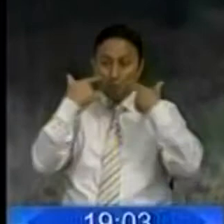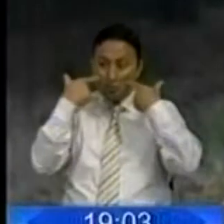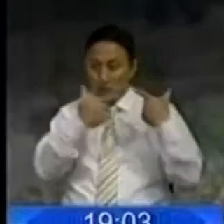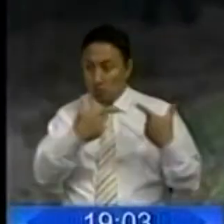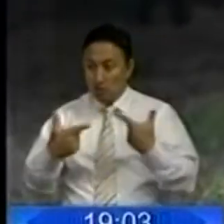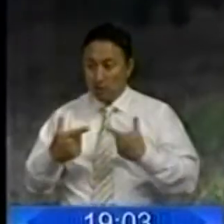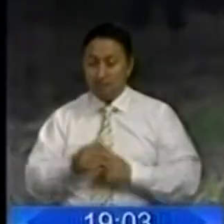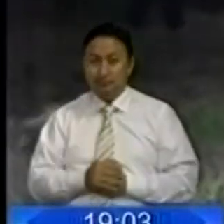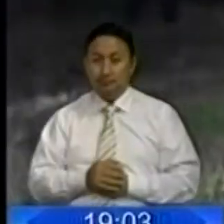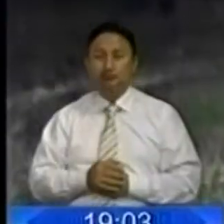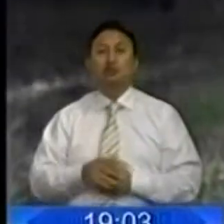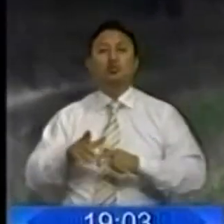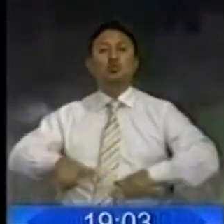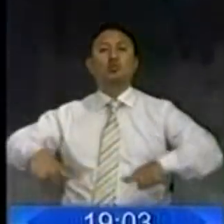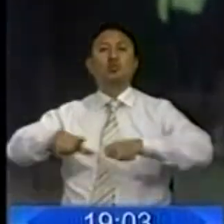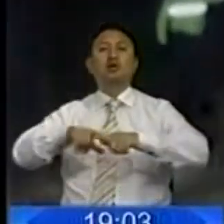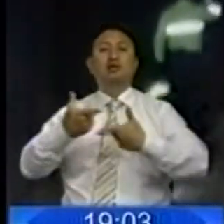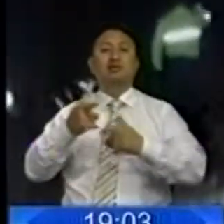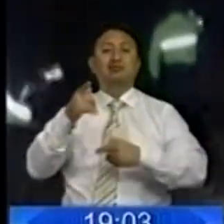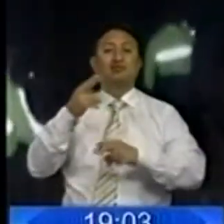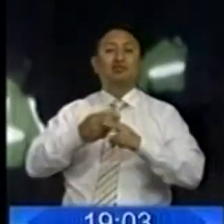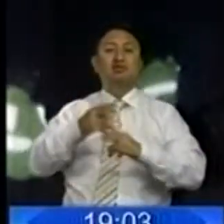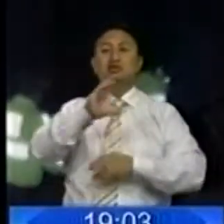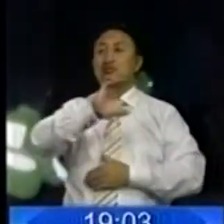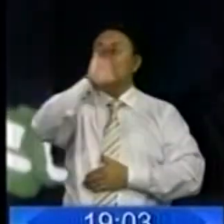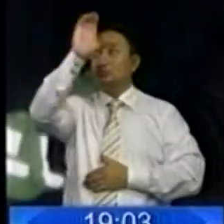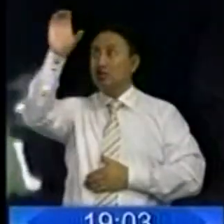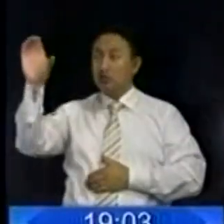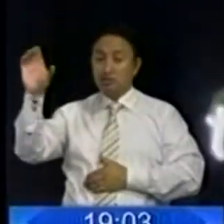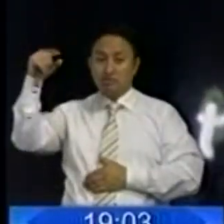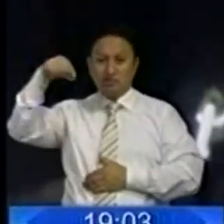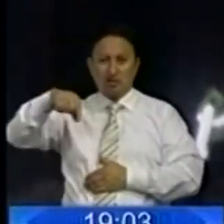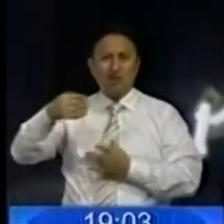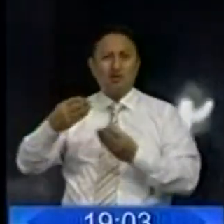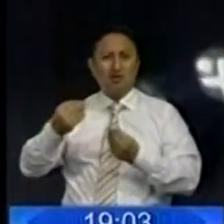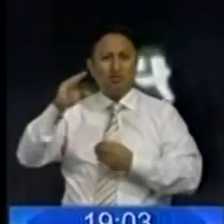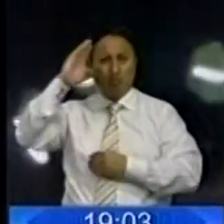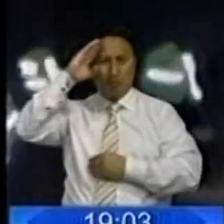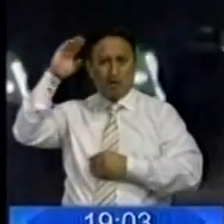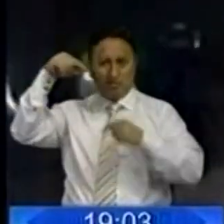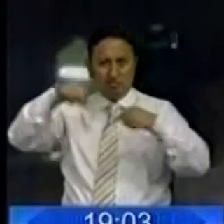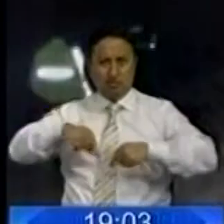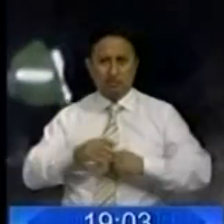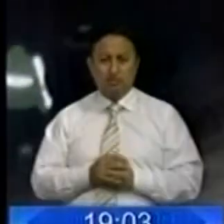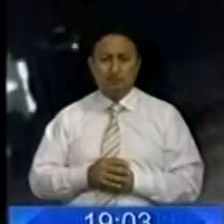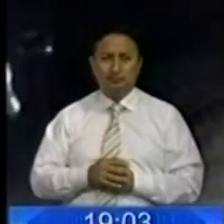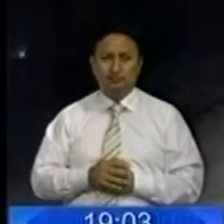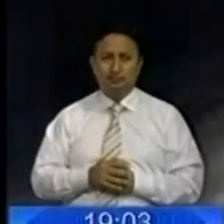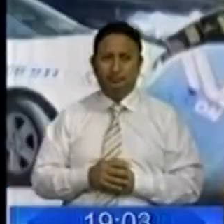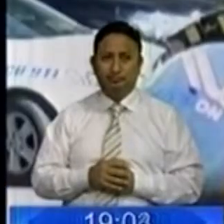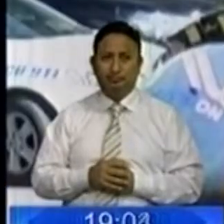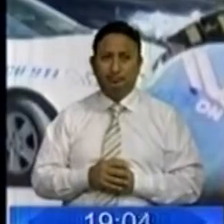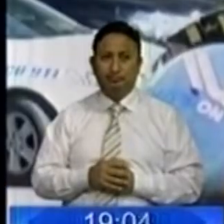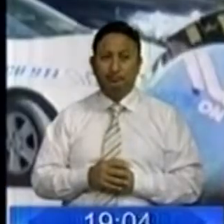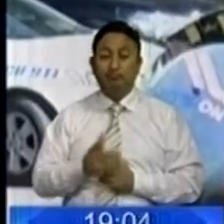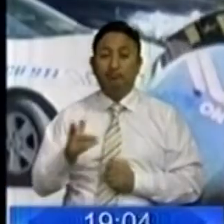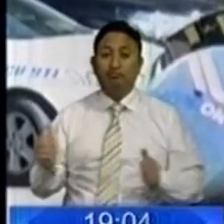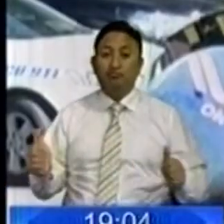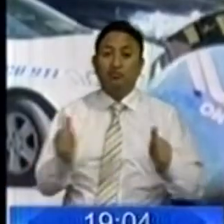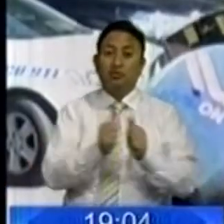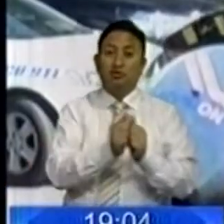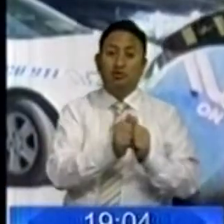esto es en el sector del cielito tenemos un buen contingente policial que se ha juntado también